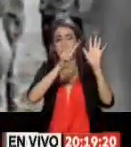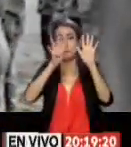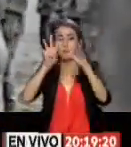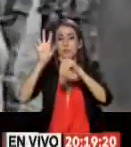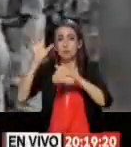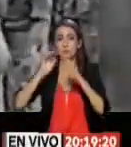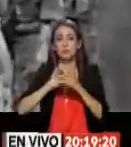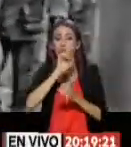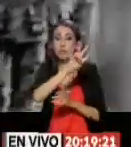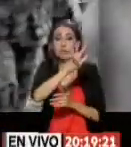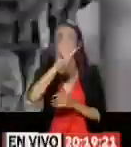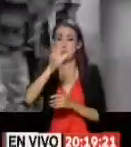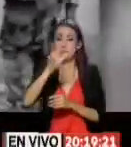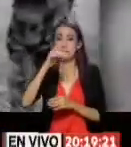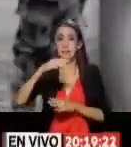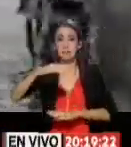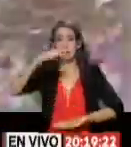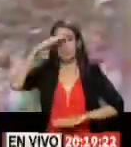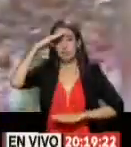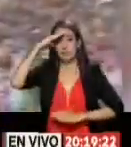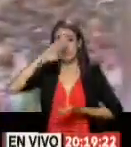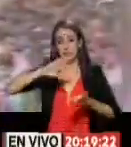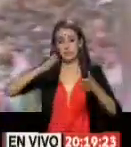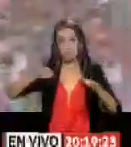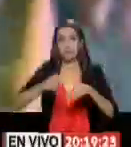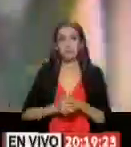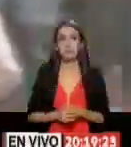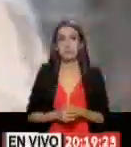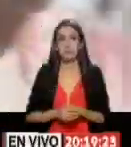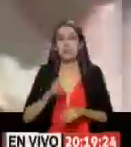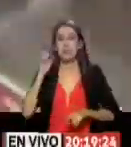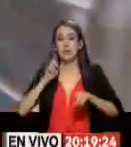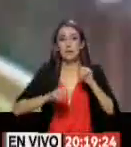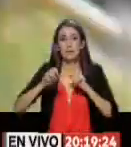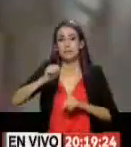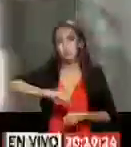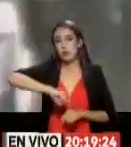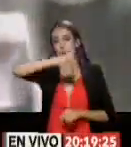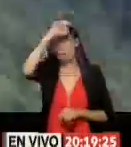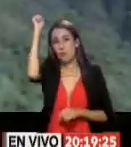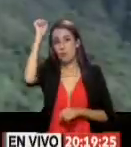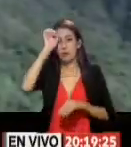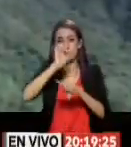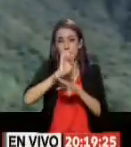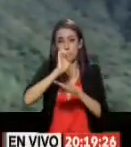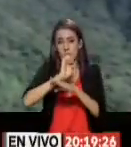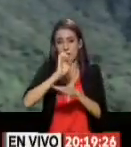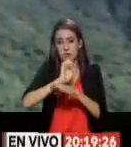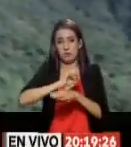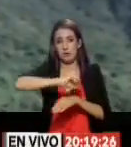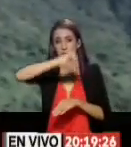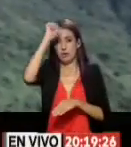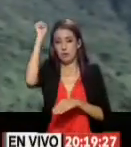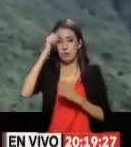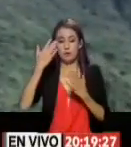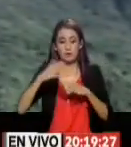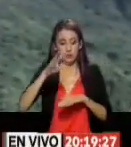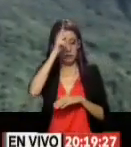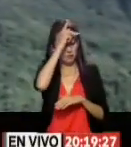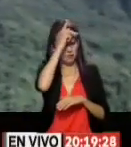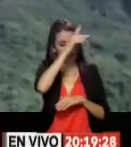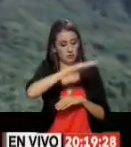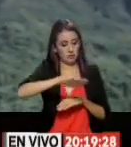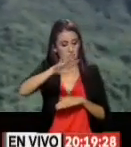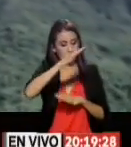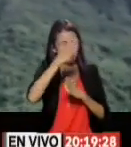33 uniformados ecuatorianos fallecieron. Aunque la victoria fue para Ecuador, el proceso de demarcación ratificó al Perú la posesión